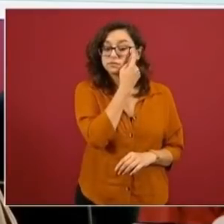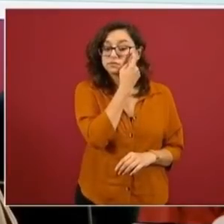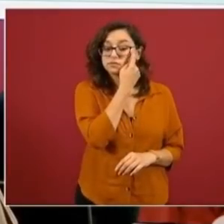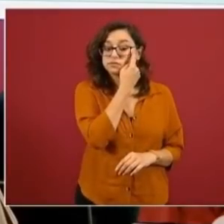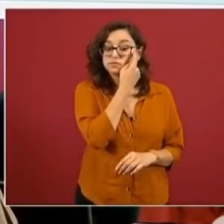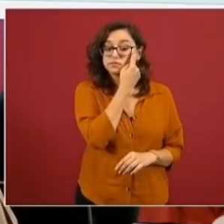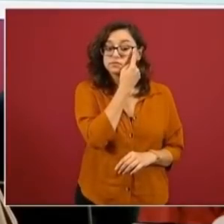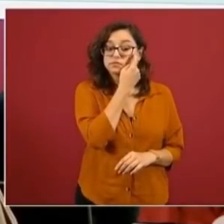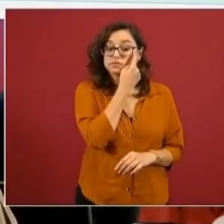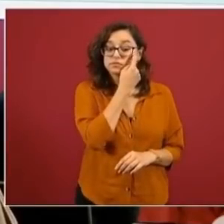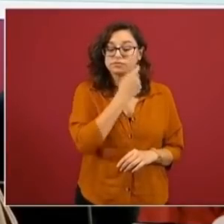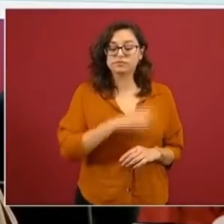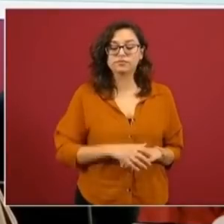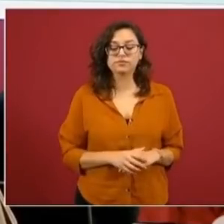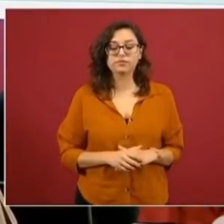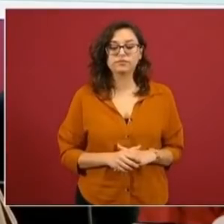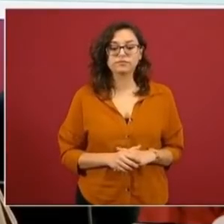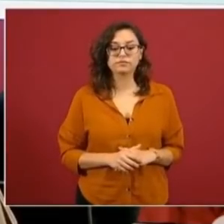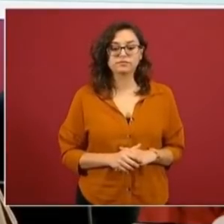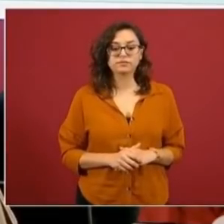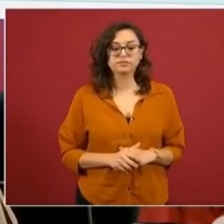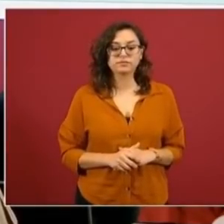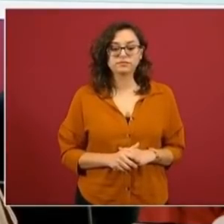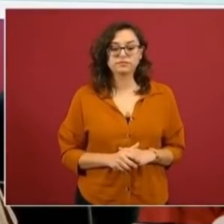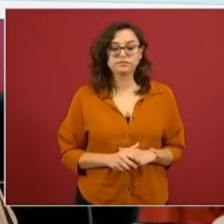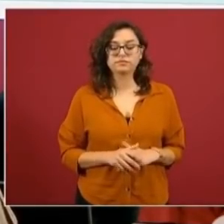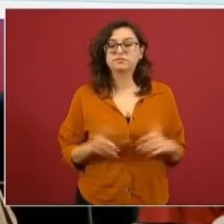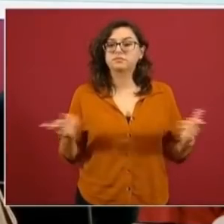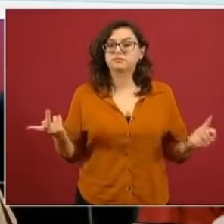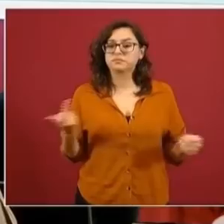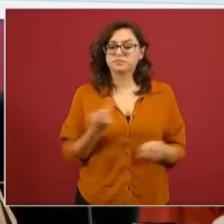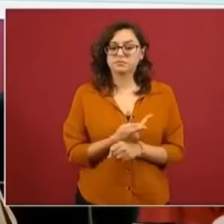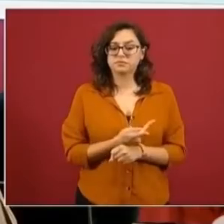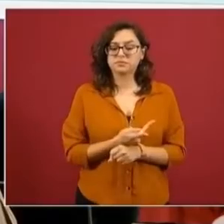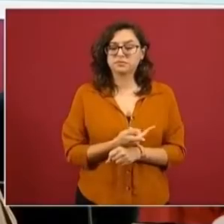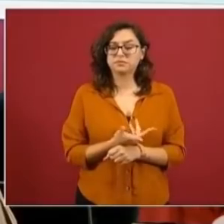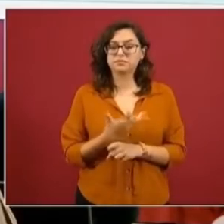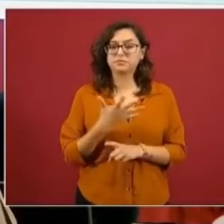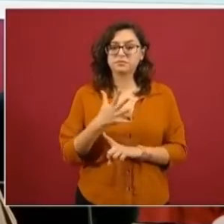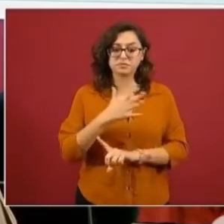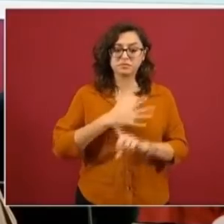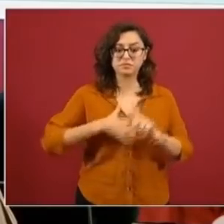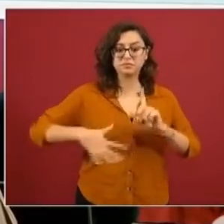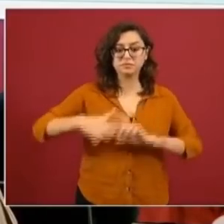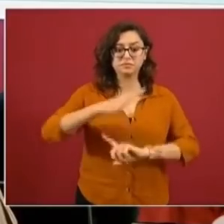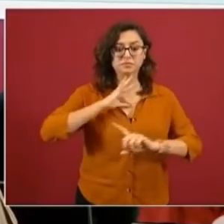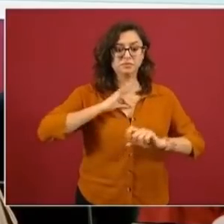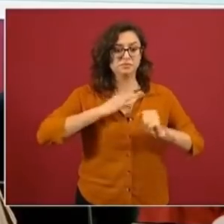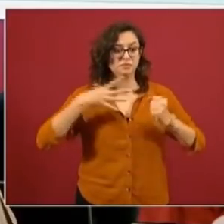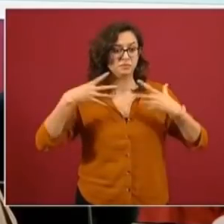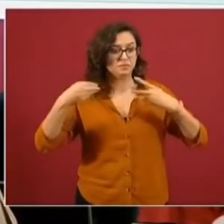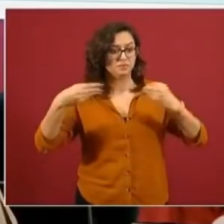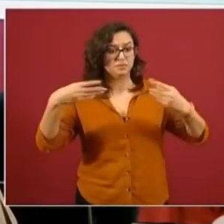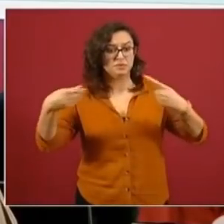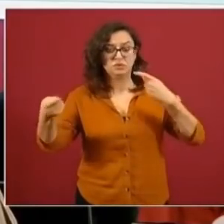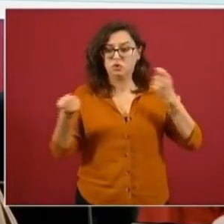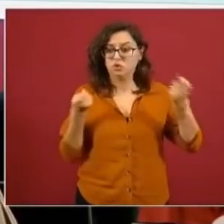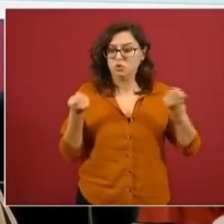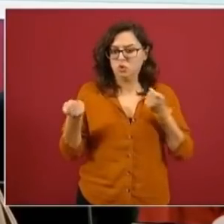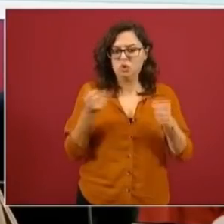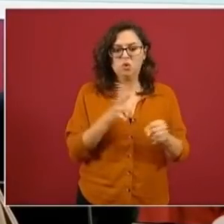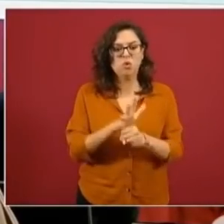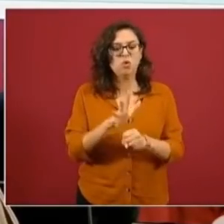¿cuáles son esas circunstancias que han permitido el control de este brote? Me voy a ir un poco más rápido. Dentro de las circunstancias que